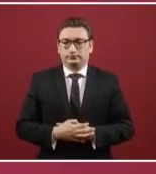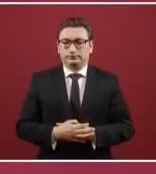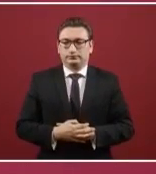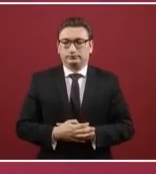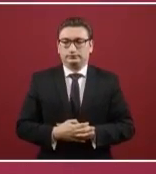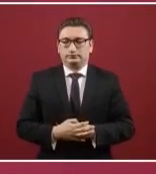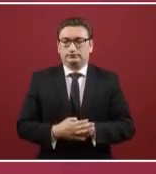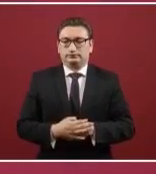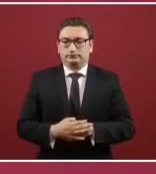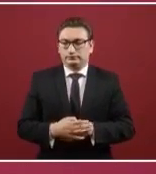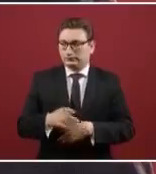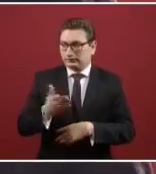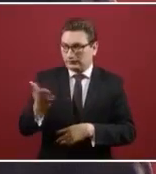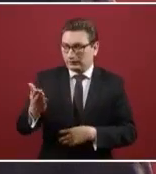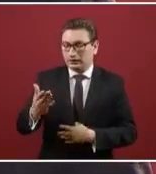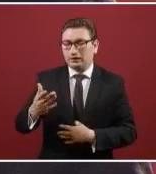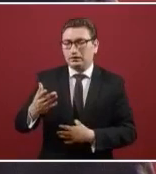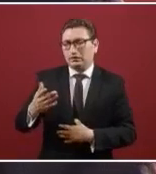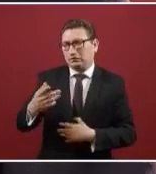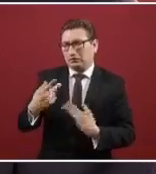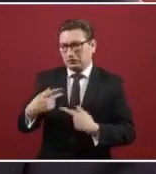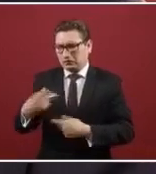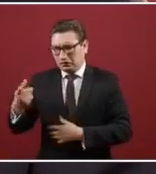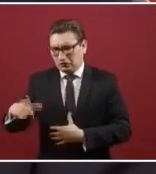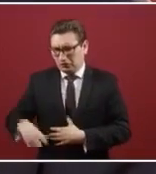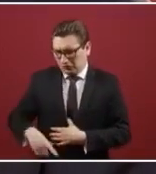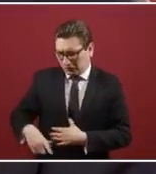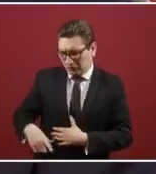elementos del gobierno de Estados Unidos con